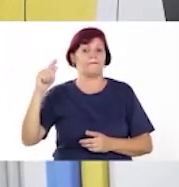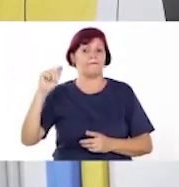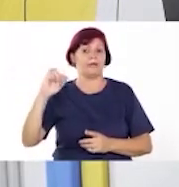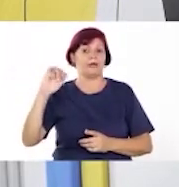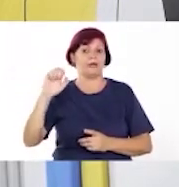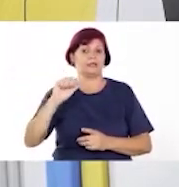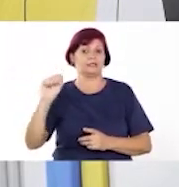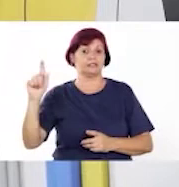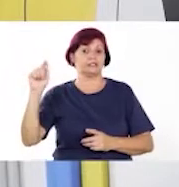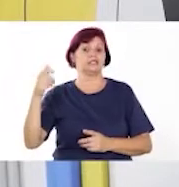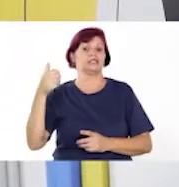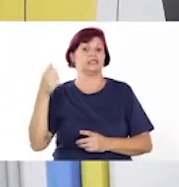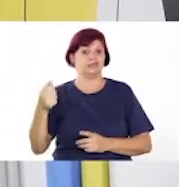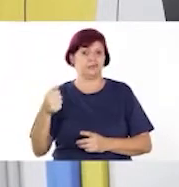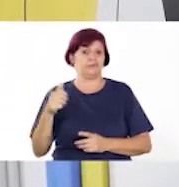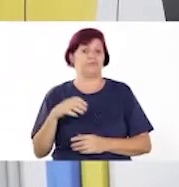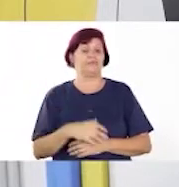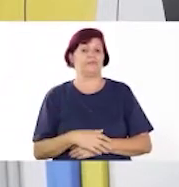Batista.